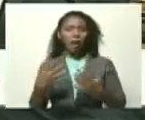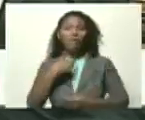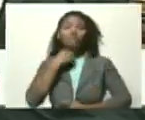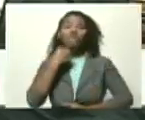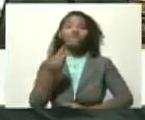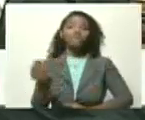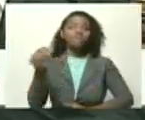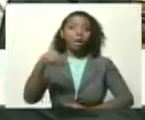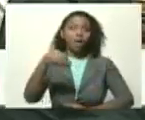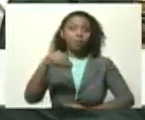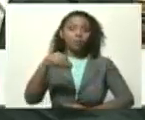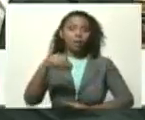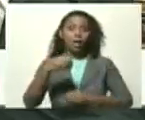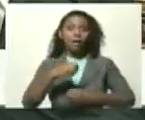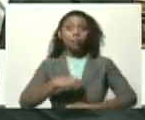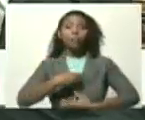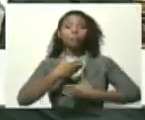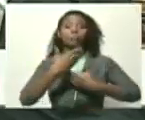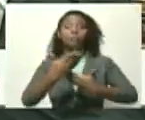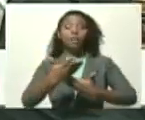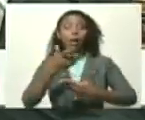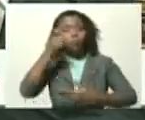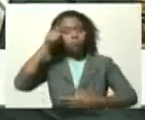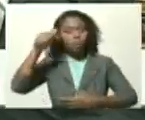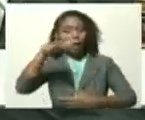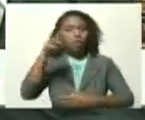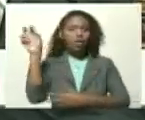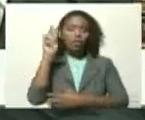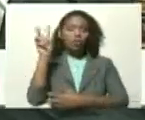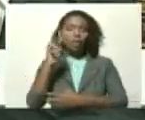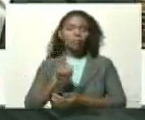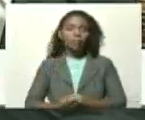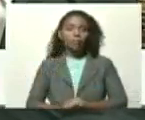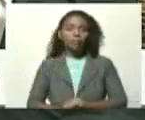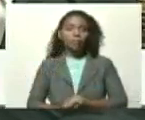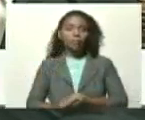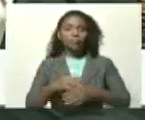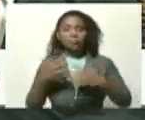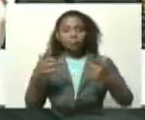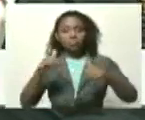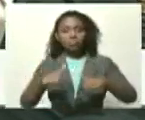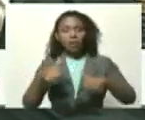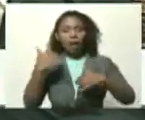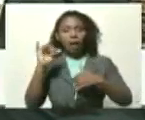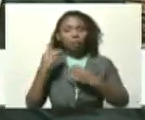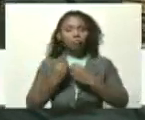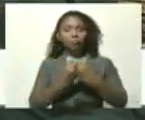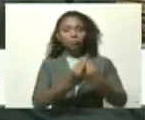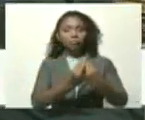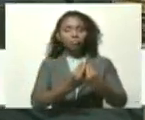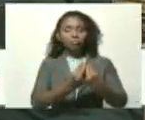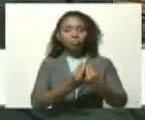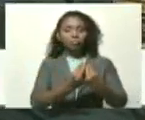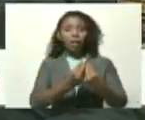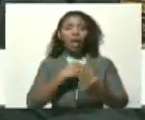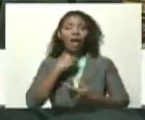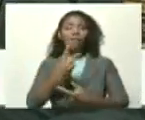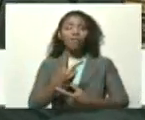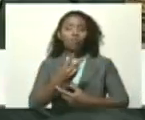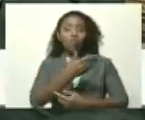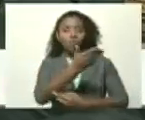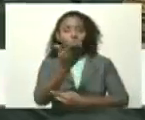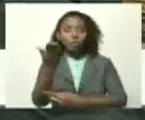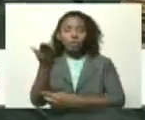más de la expresión del pueblo de Venezuela que hoy está acompañado por la voz que